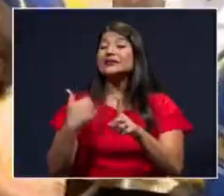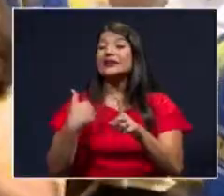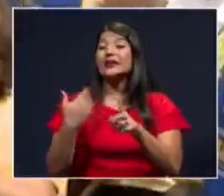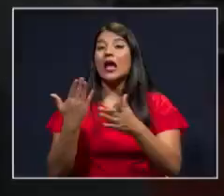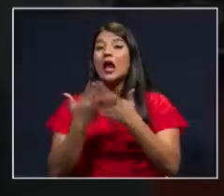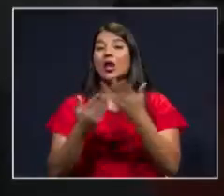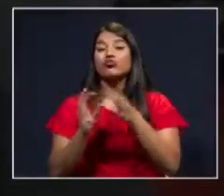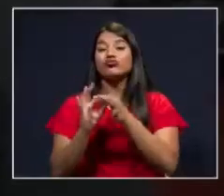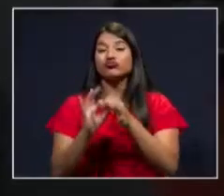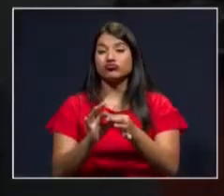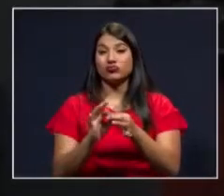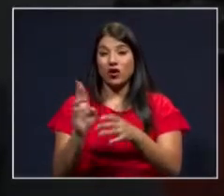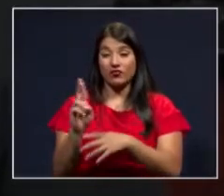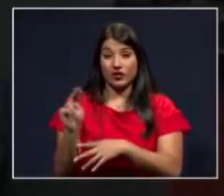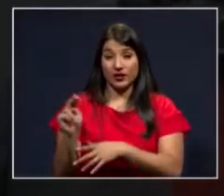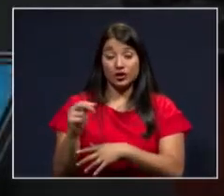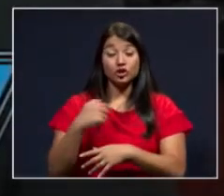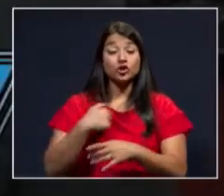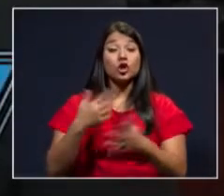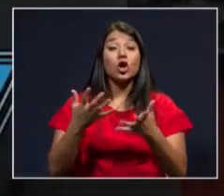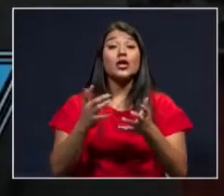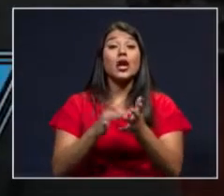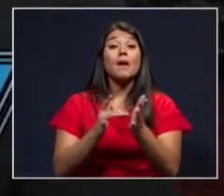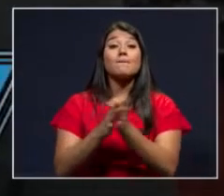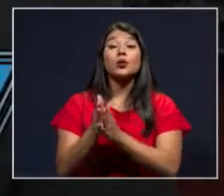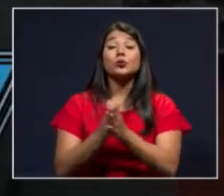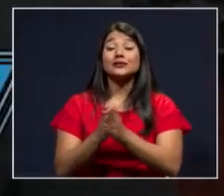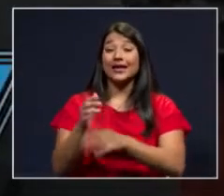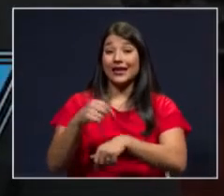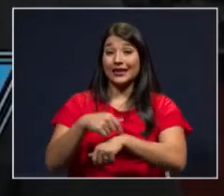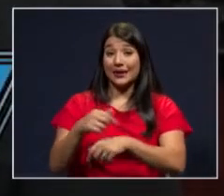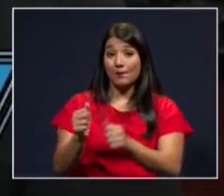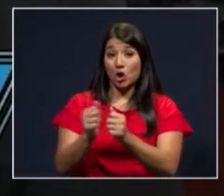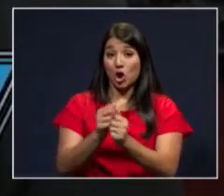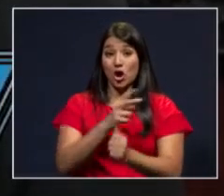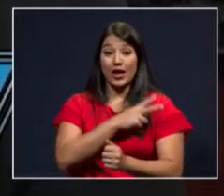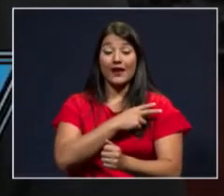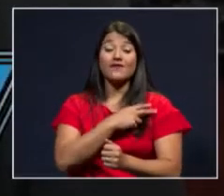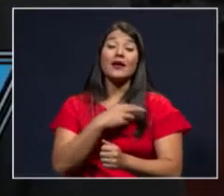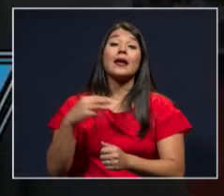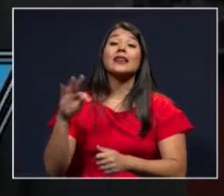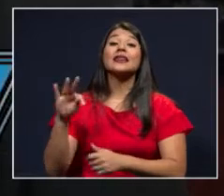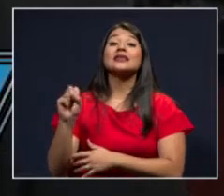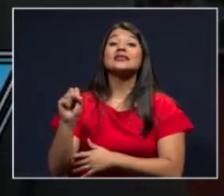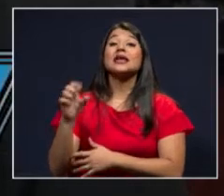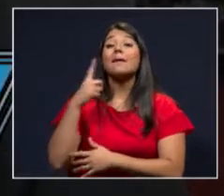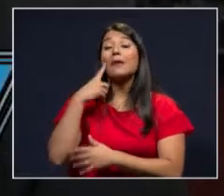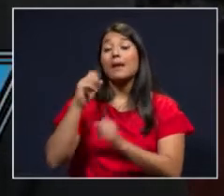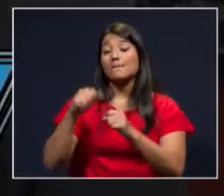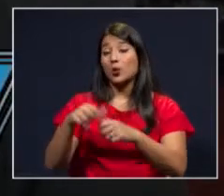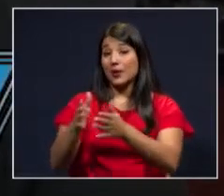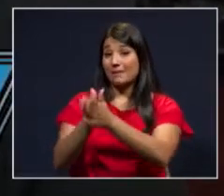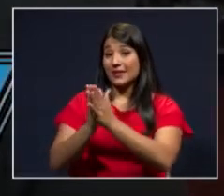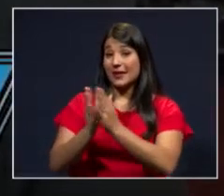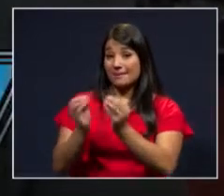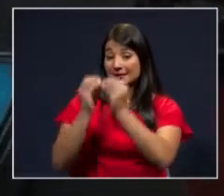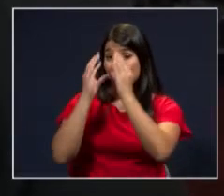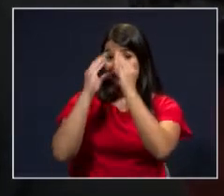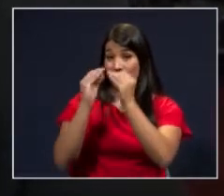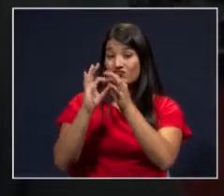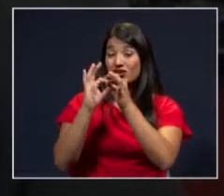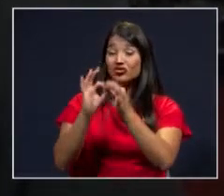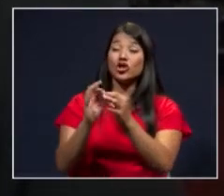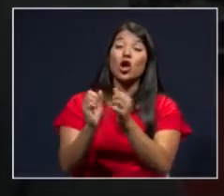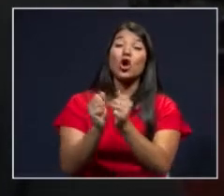Nacional. Pero aprovecharé mi tiempo con el magistrado Sobrado para poder pedirle más información sobre casos de mal